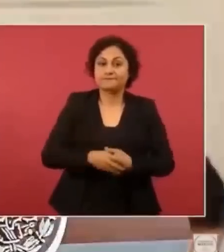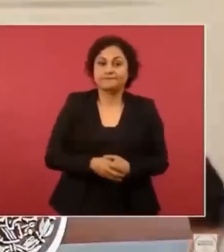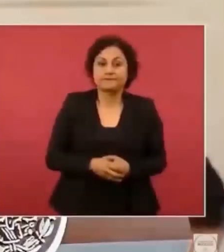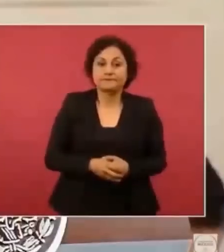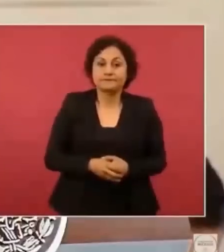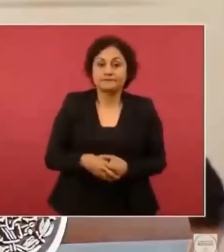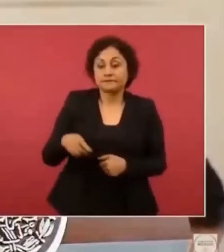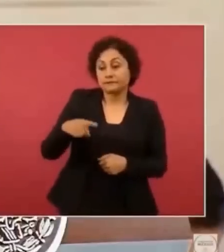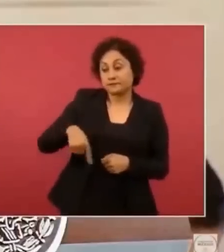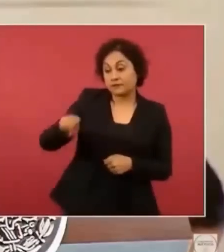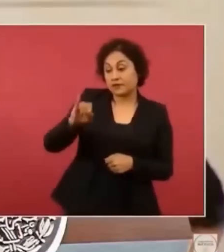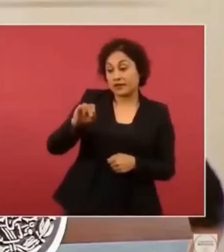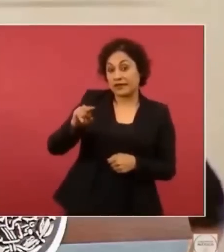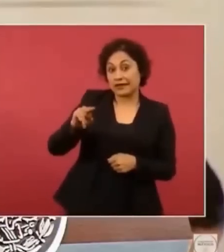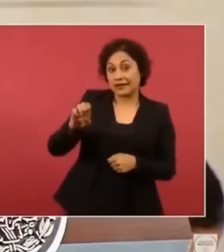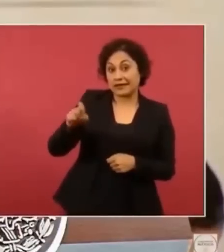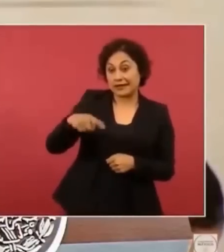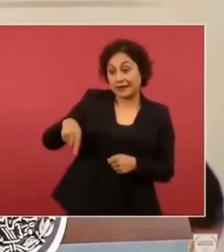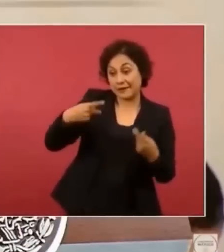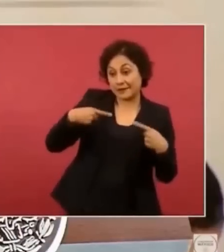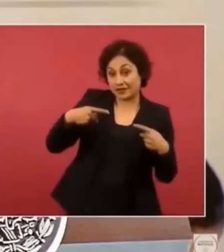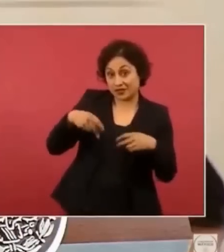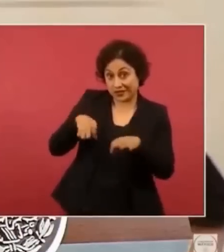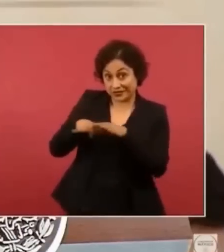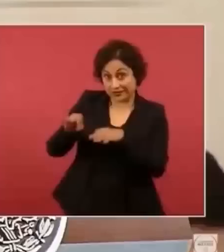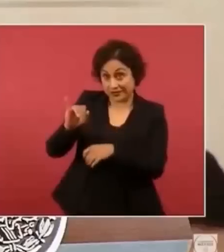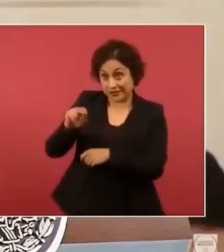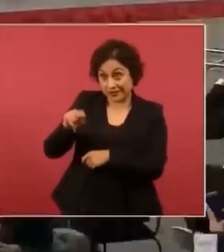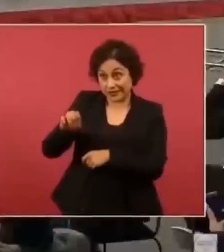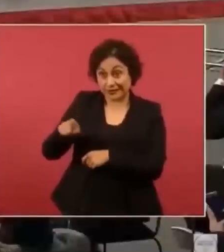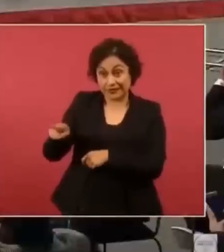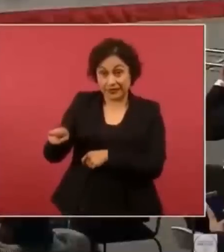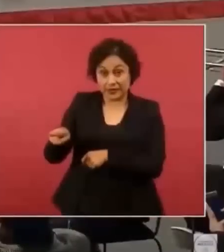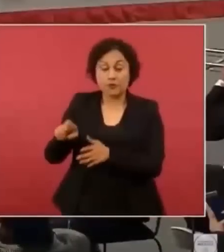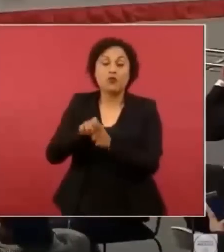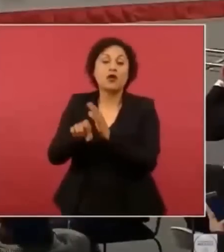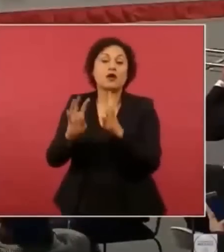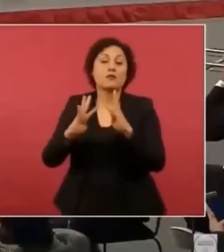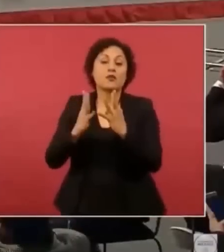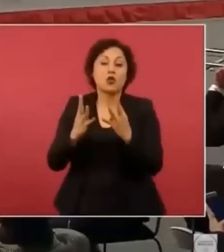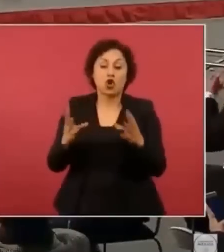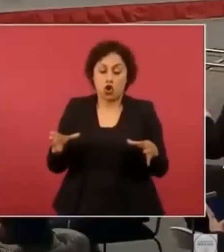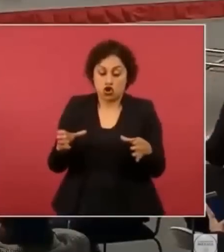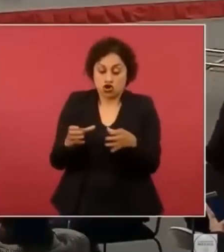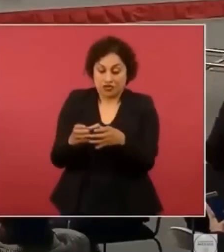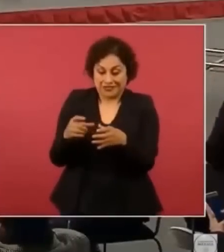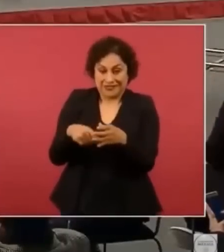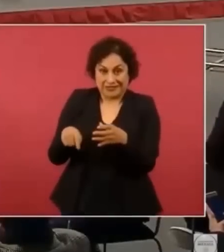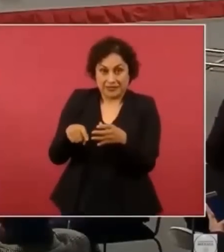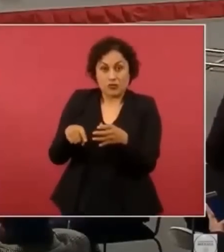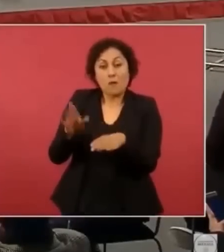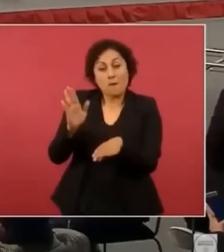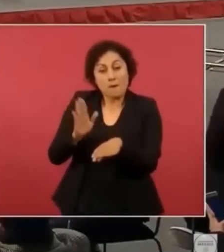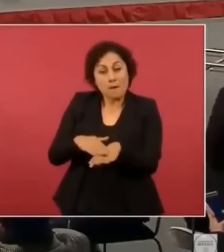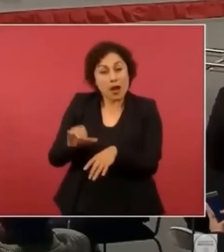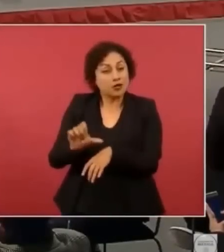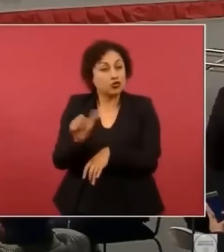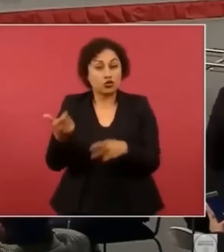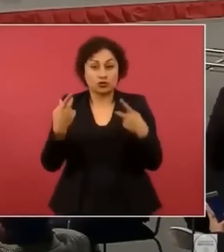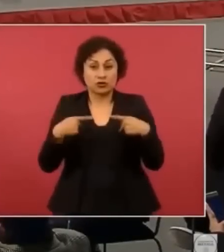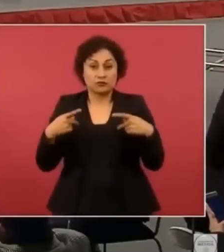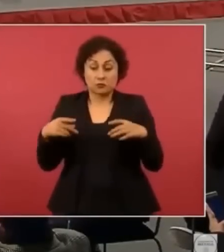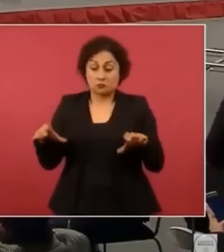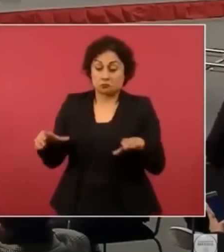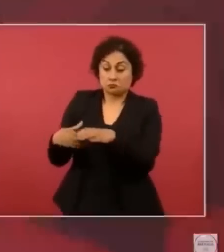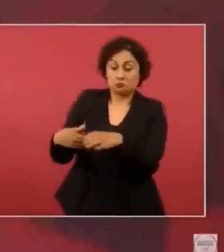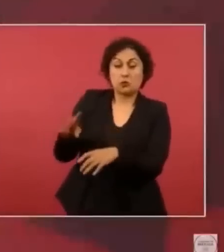Ellos ganan más que el presidente, pero no solo los consejeros. Hay 400 en el INE que